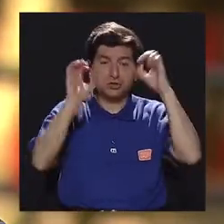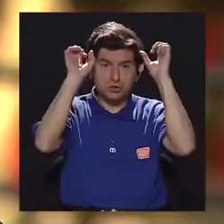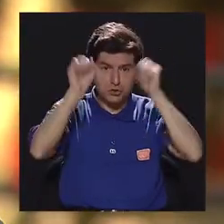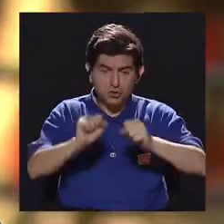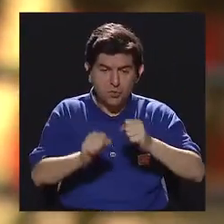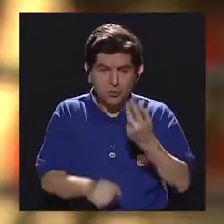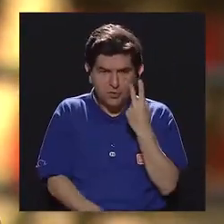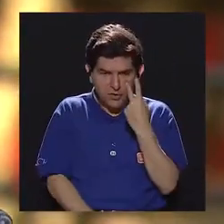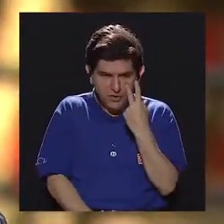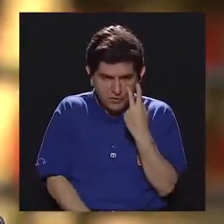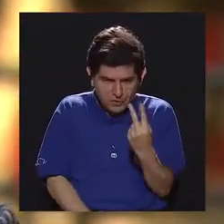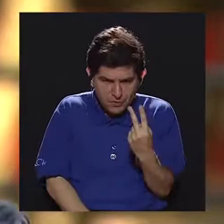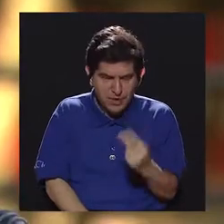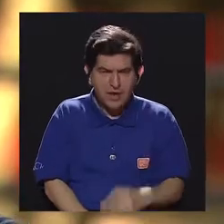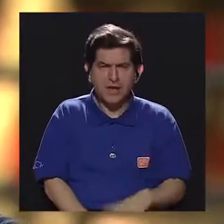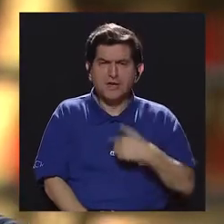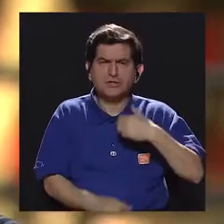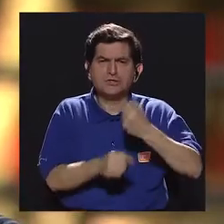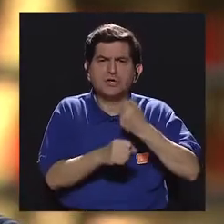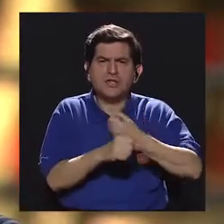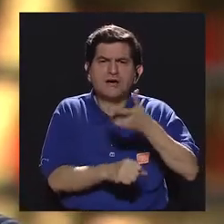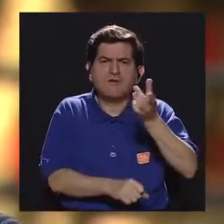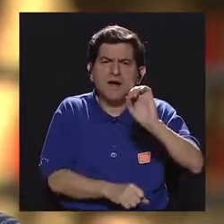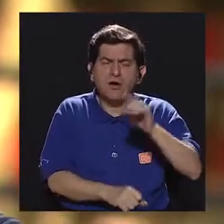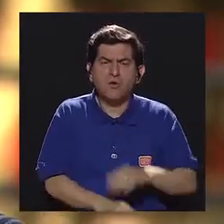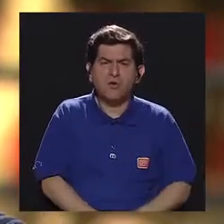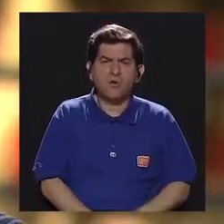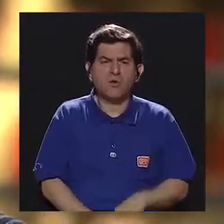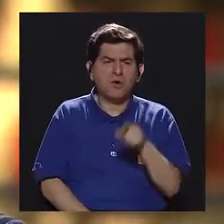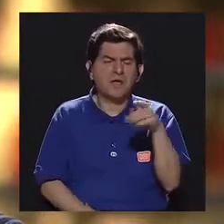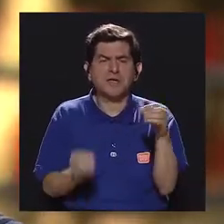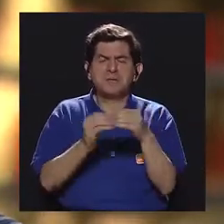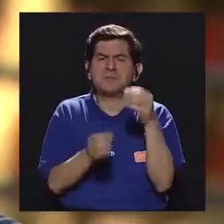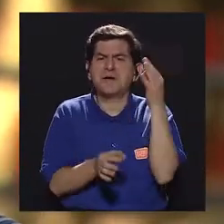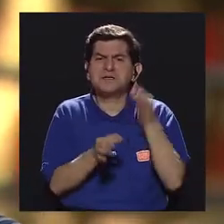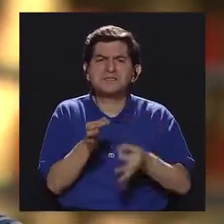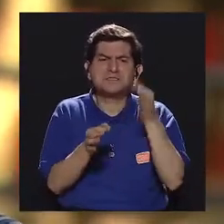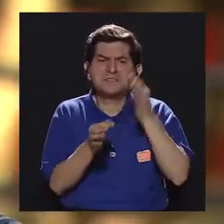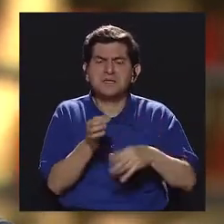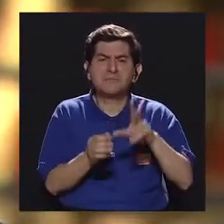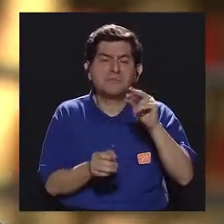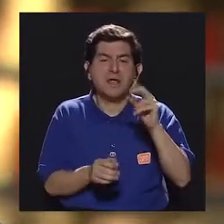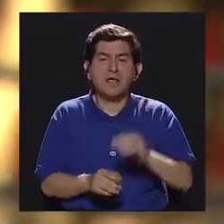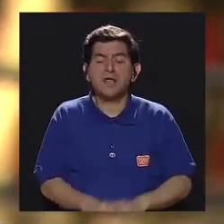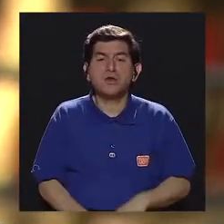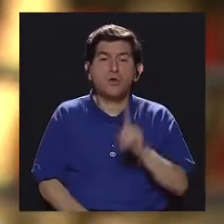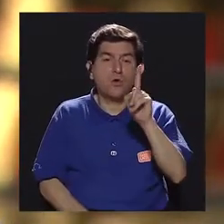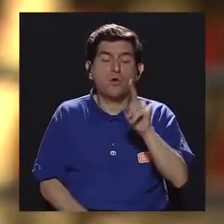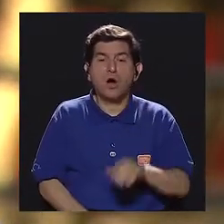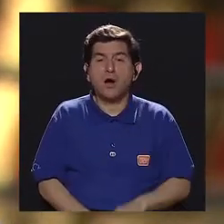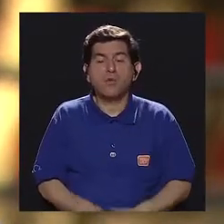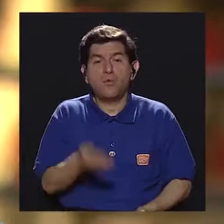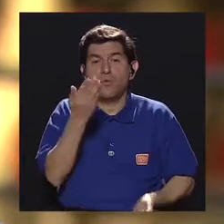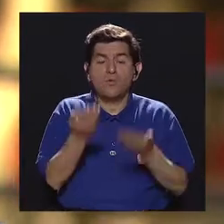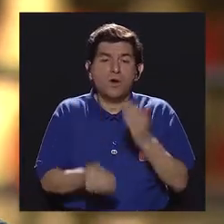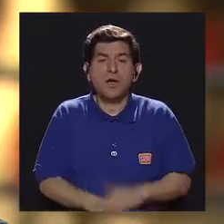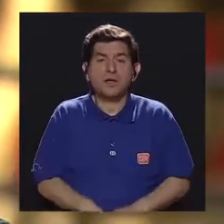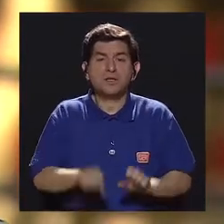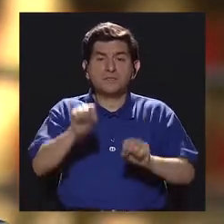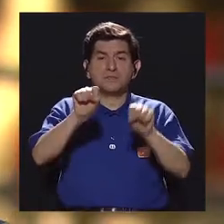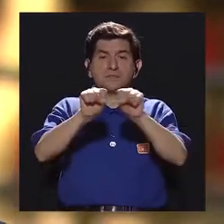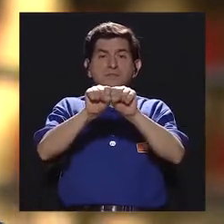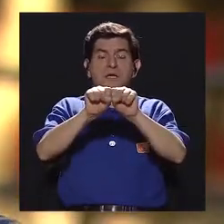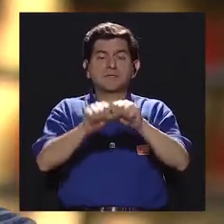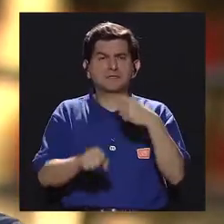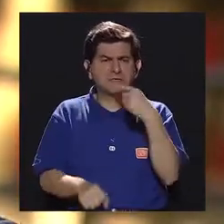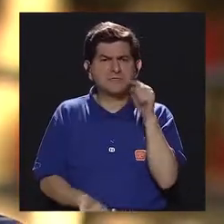yo puedo ver dónde estoy trabajando, son relativamente más sencillas que una vertical, que a la